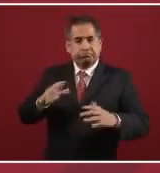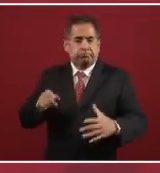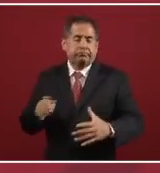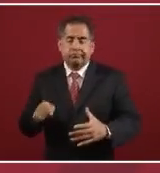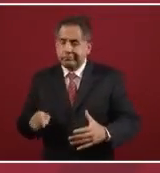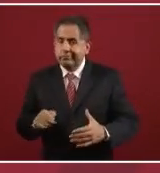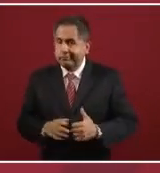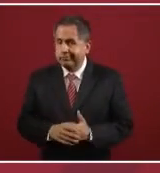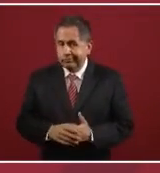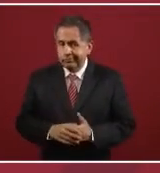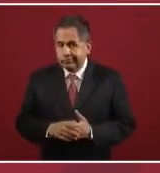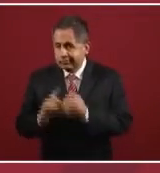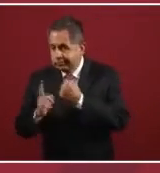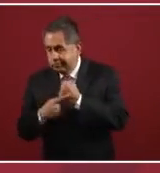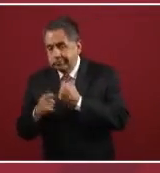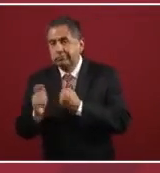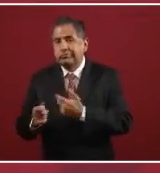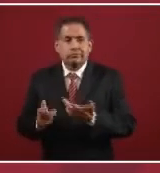se pueda